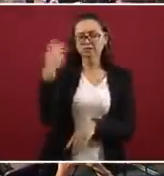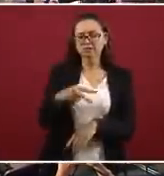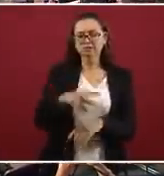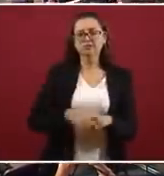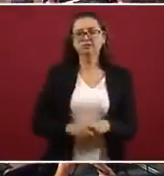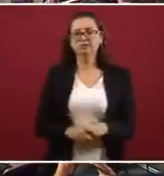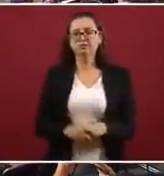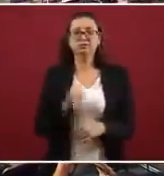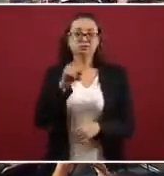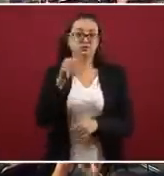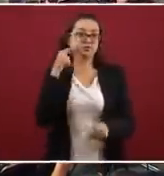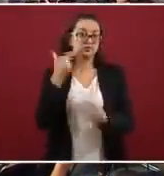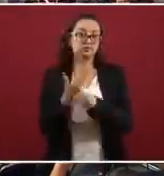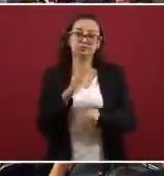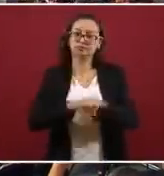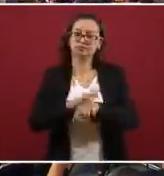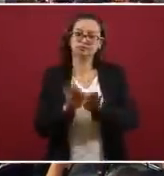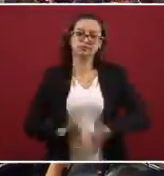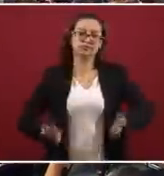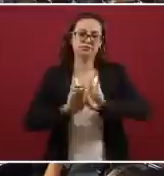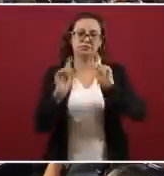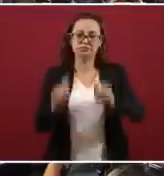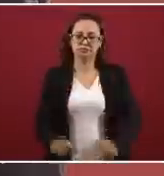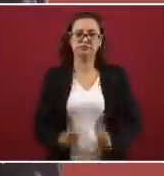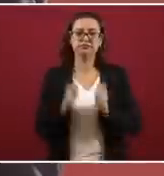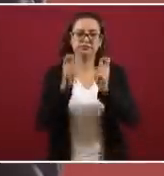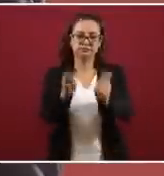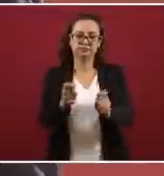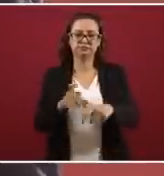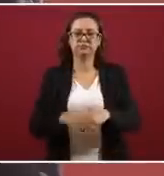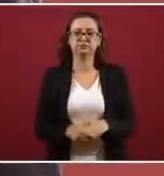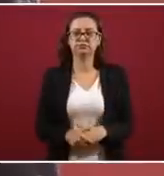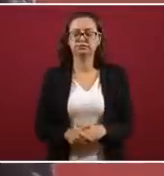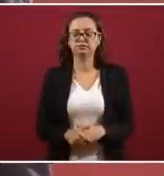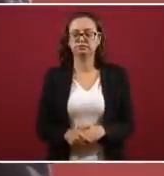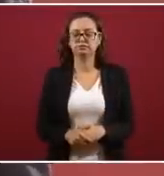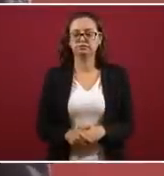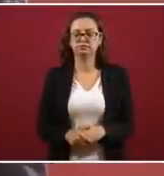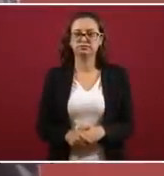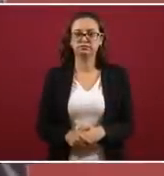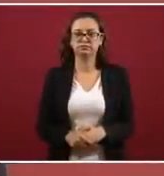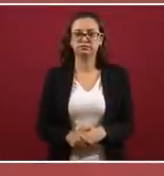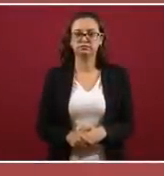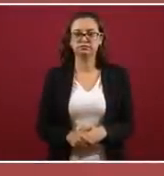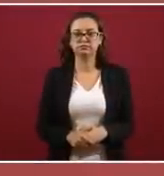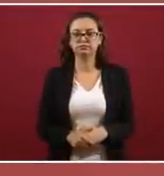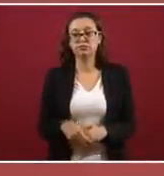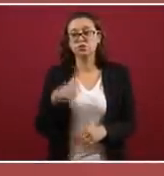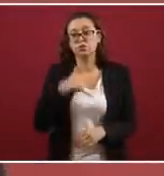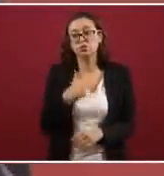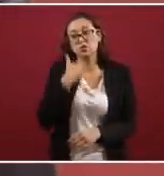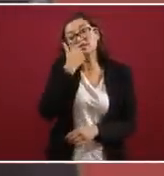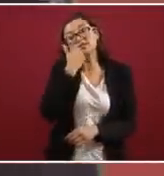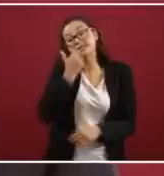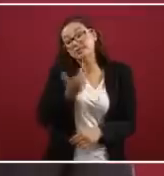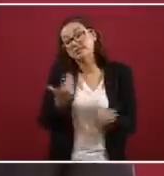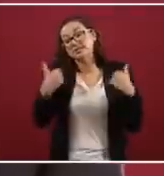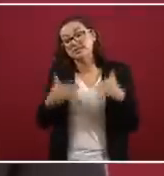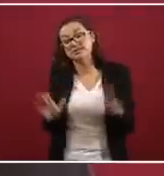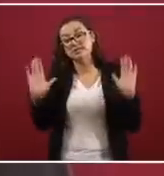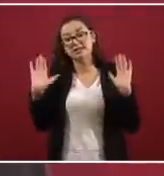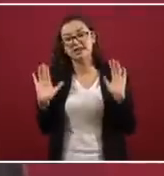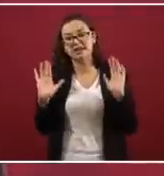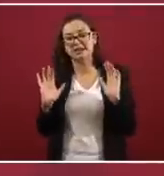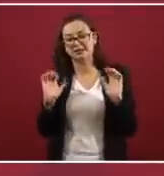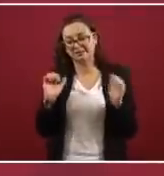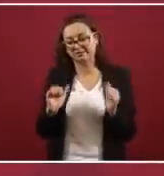Esa es su función principal. Yo quisiera, con todo respeto, que el Banco de México, además de